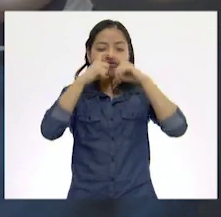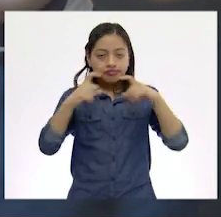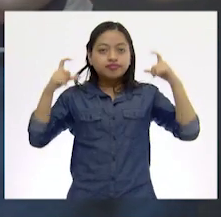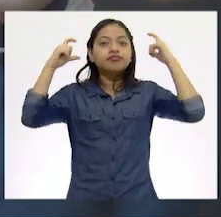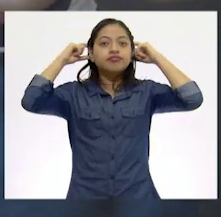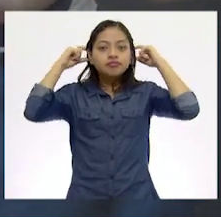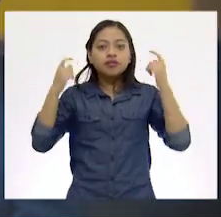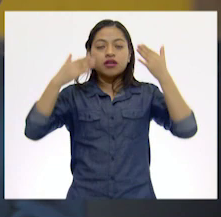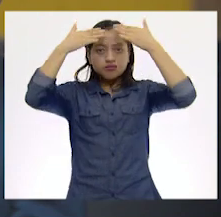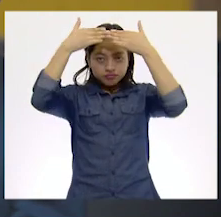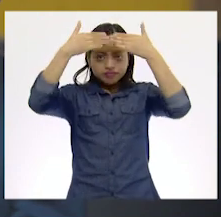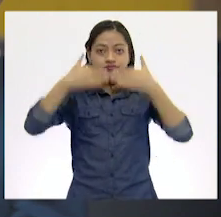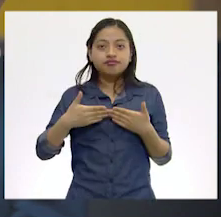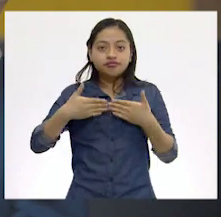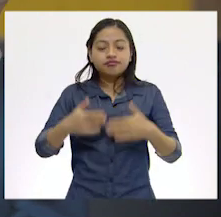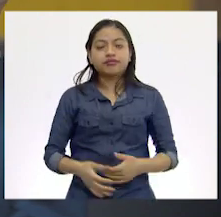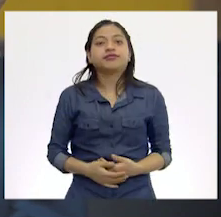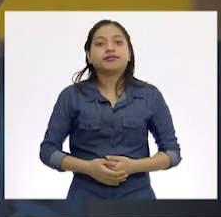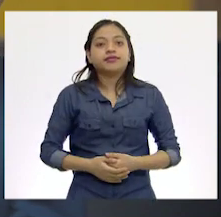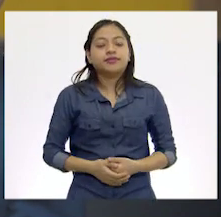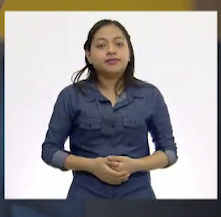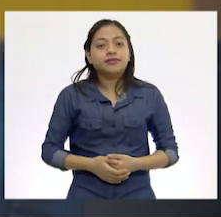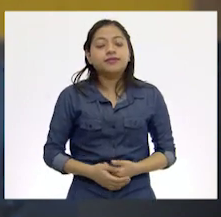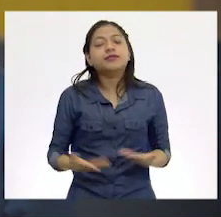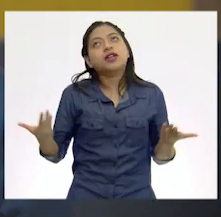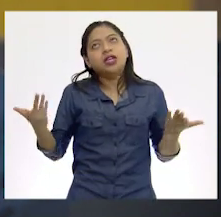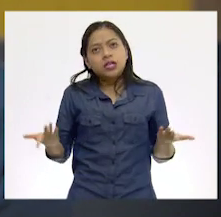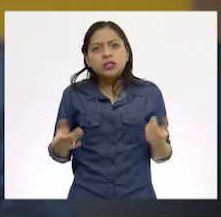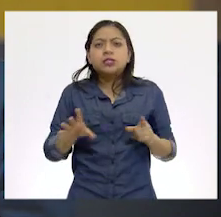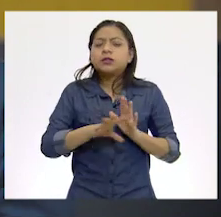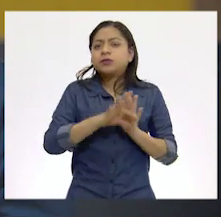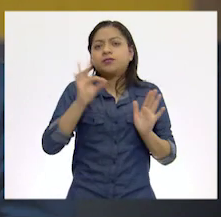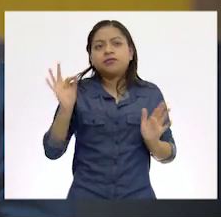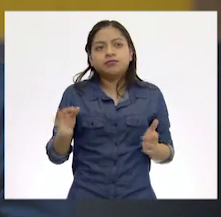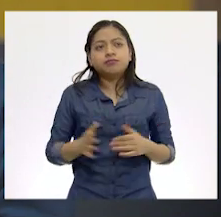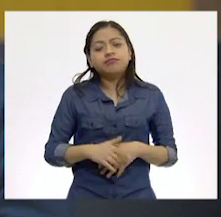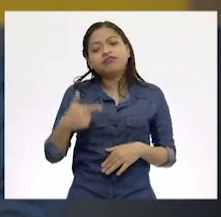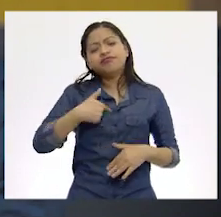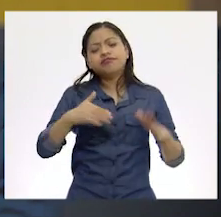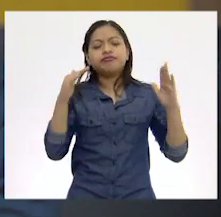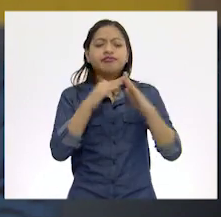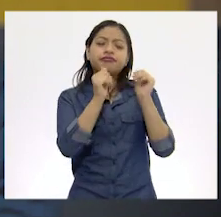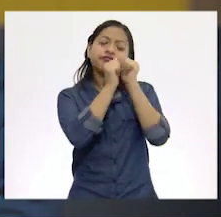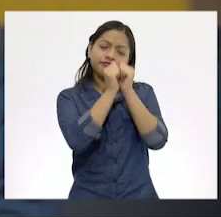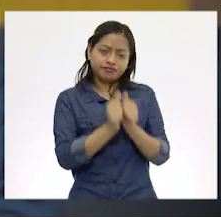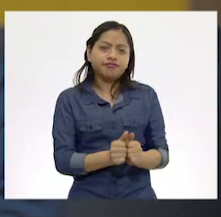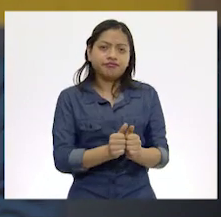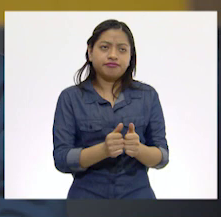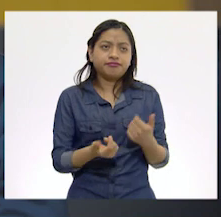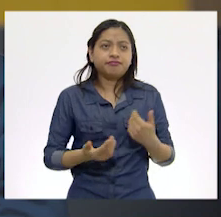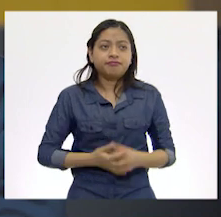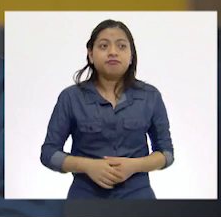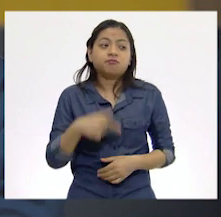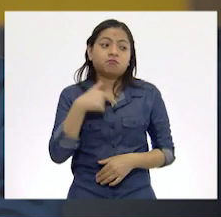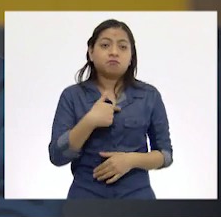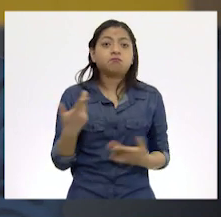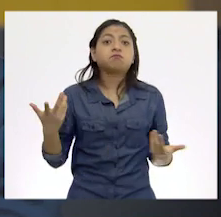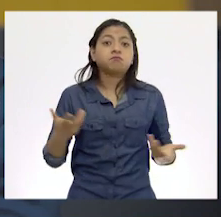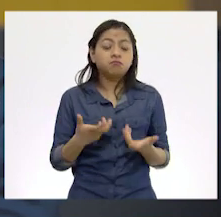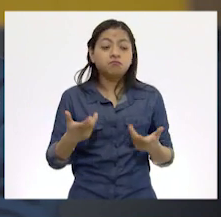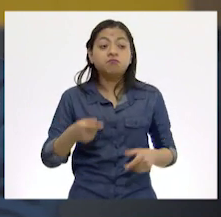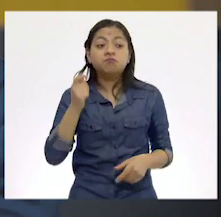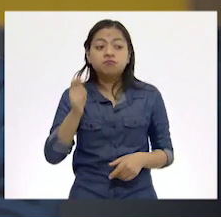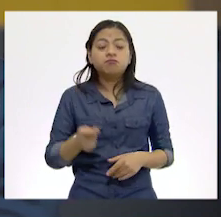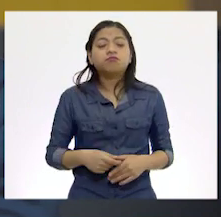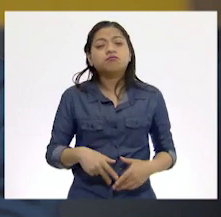y careta. Pues básicamente me quedo en la casa. Entonces simplemente se acaban las